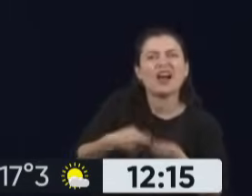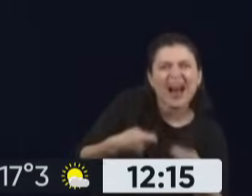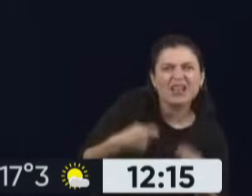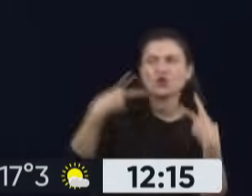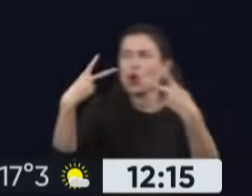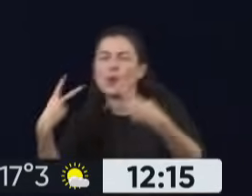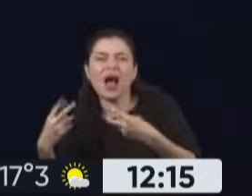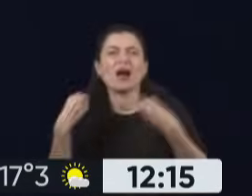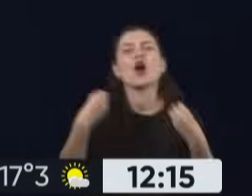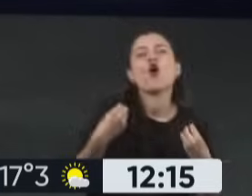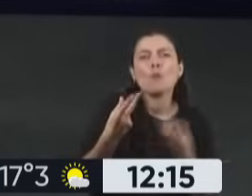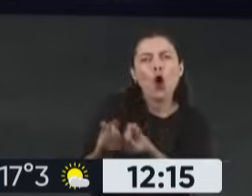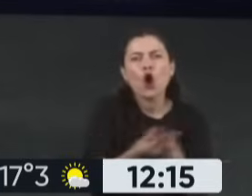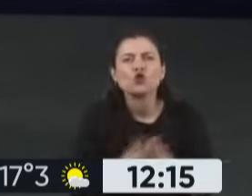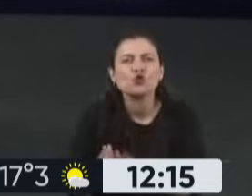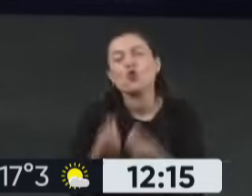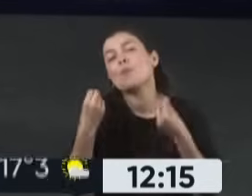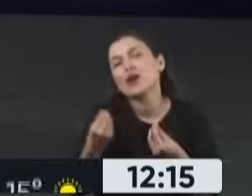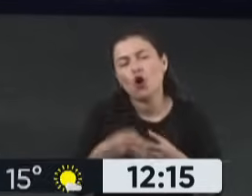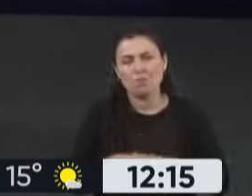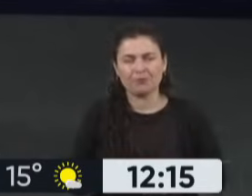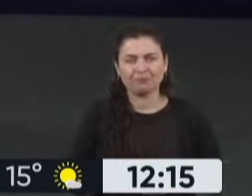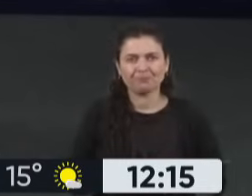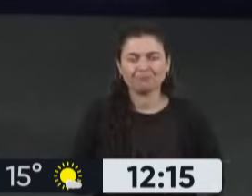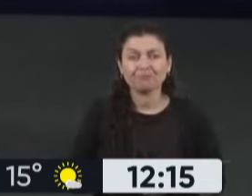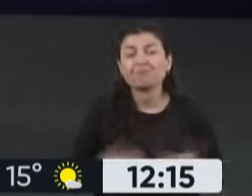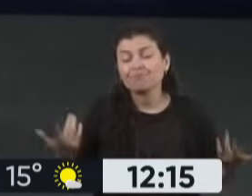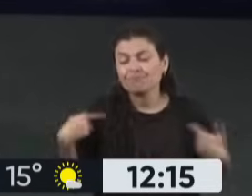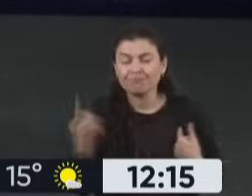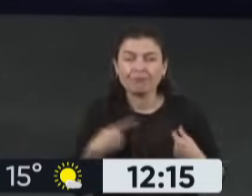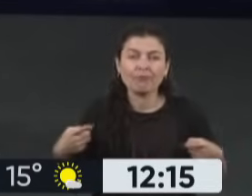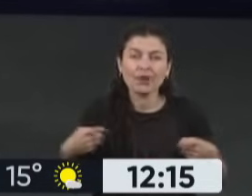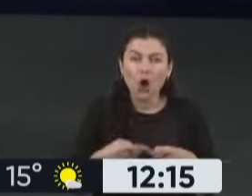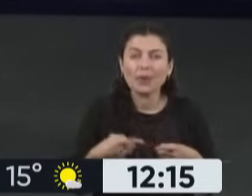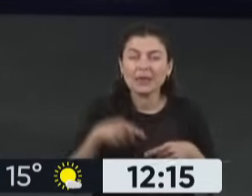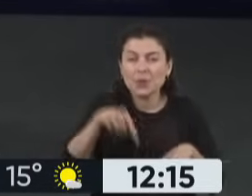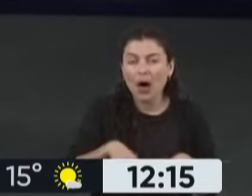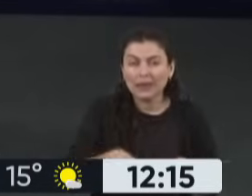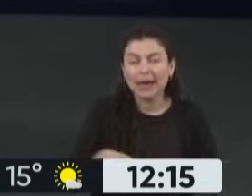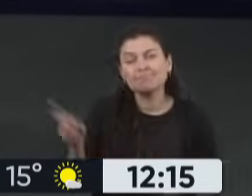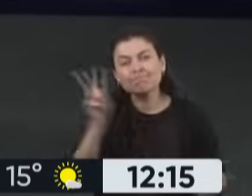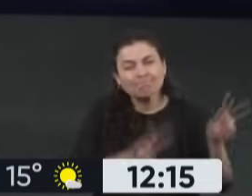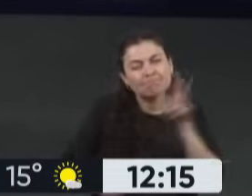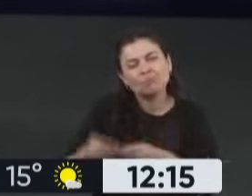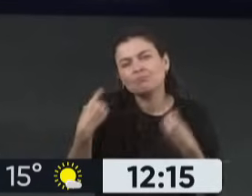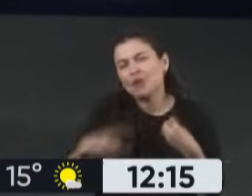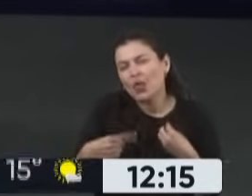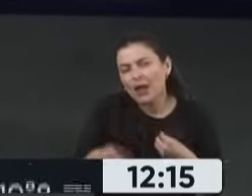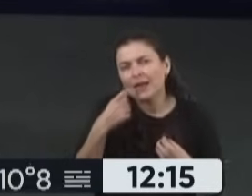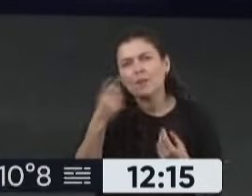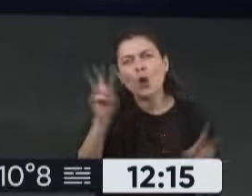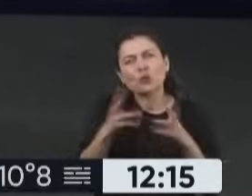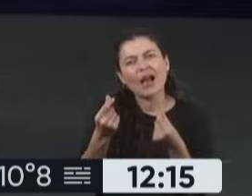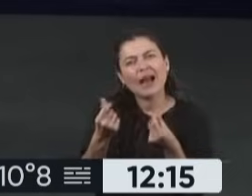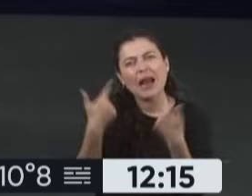buscando. Entonces, lo que buscamos acá, el objetivo de lo que vamos a ir consiguiendo es mejor calidad